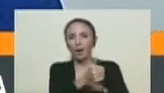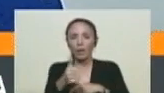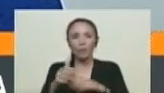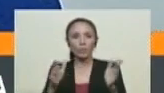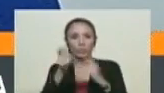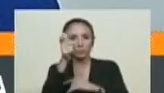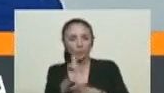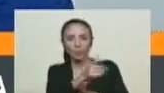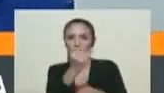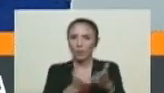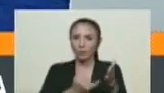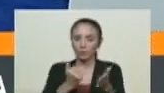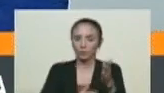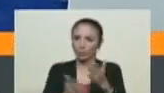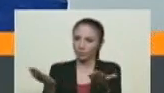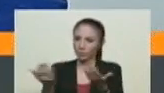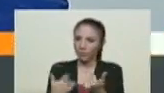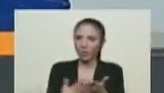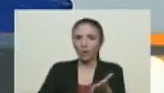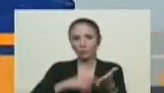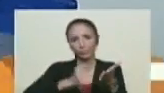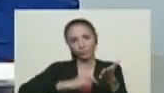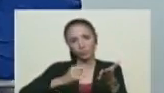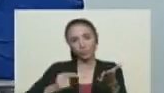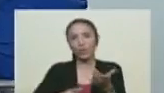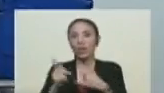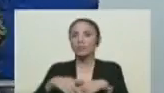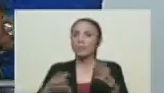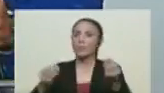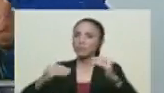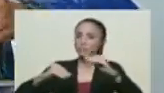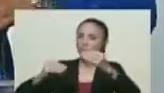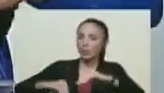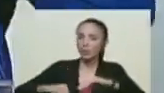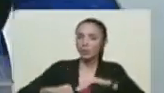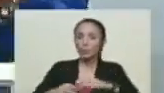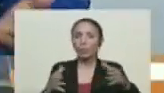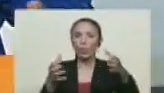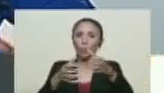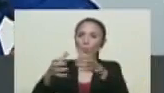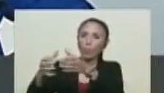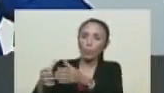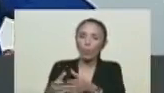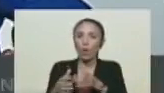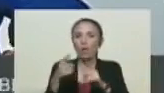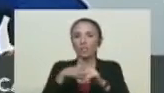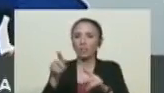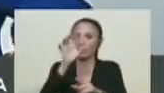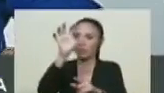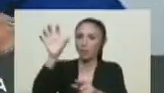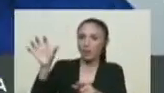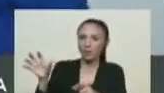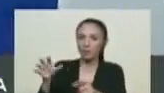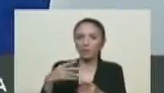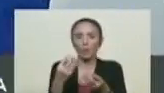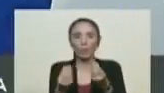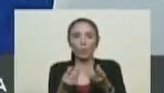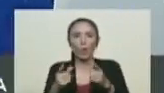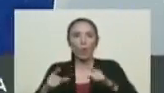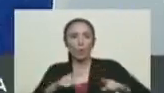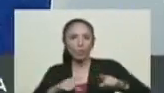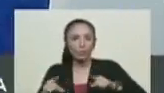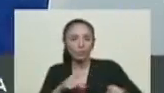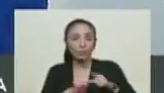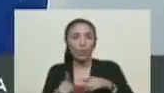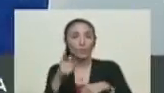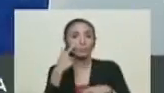inscriban, para que vengan todas las comisiones internacionales en coordinación con el Poder Electoral, que en